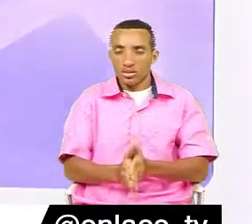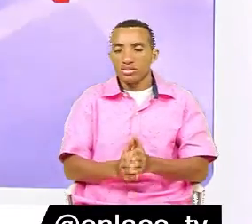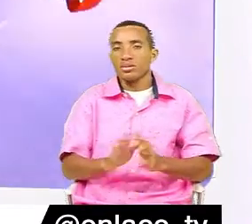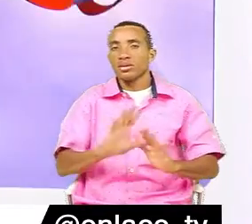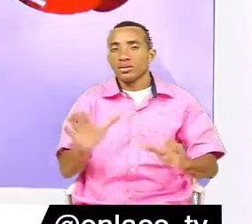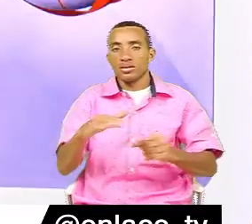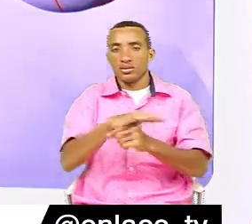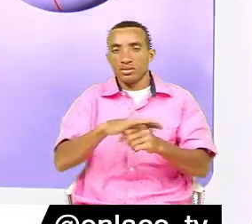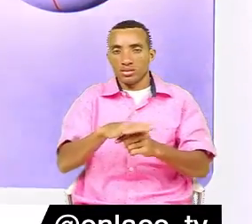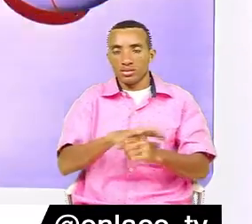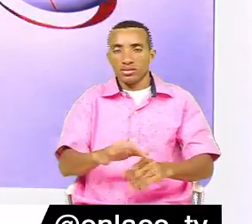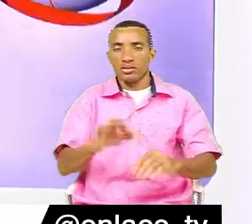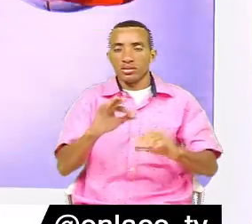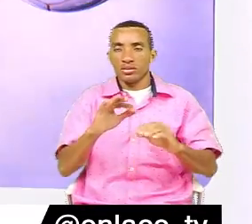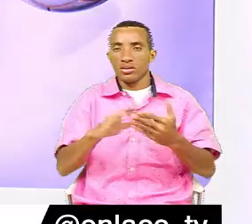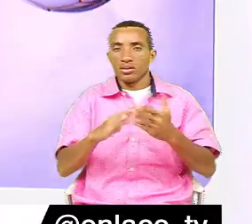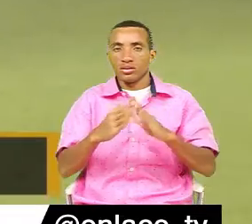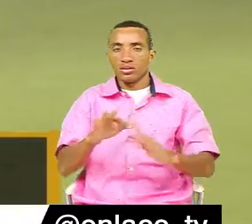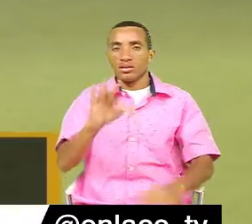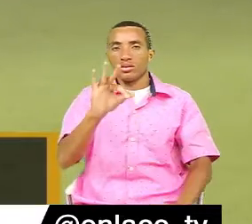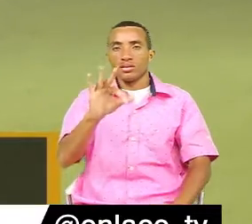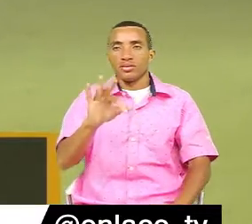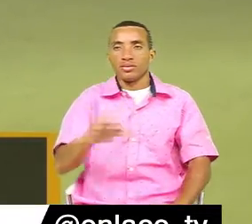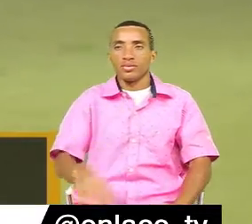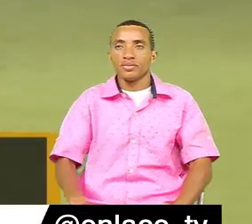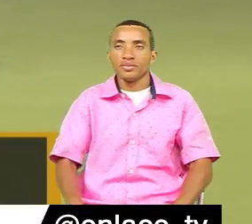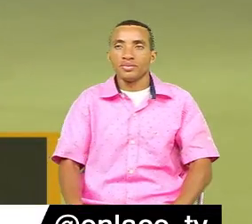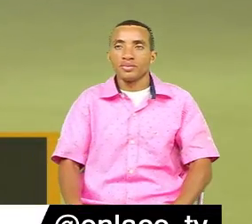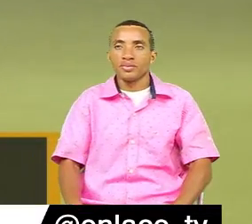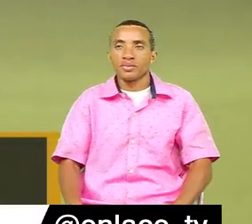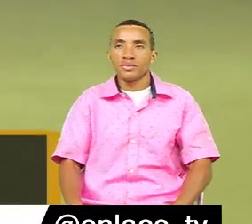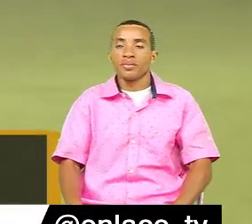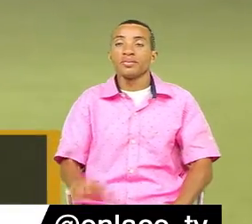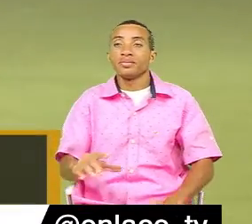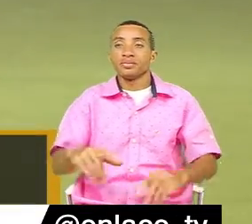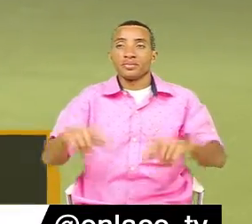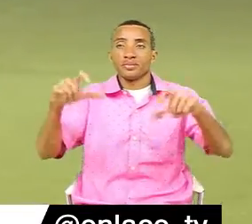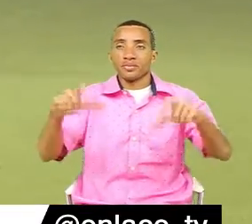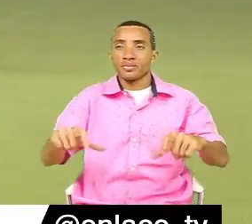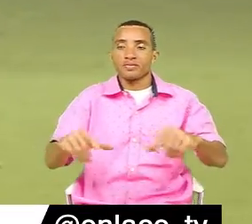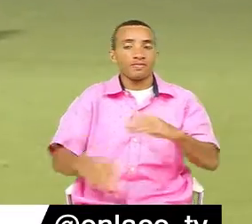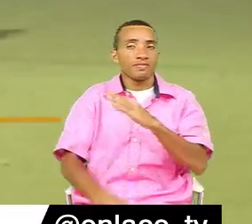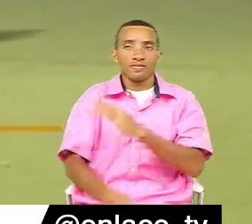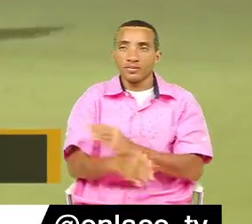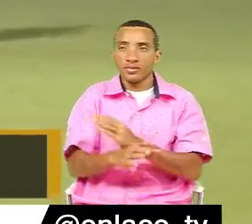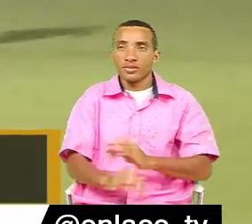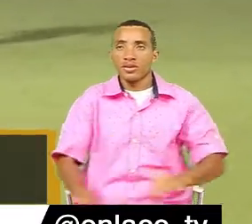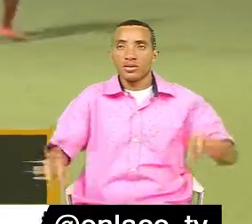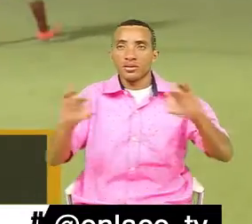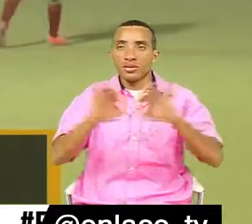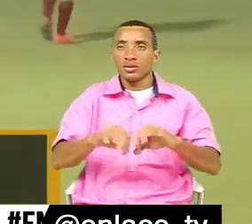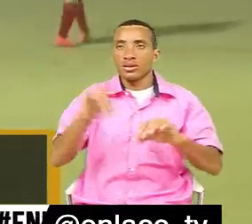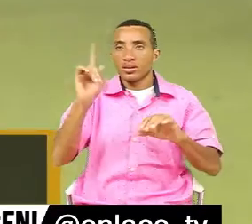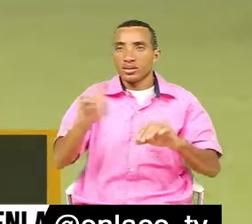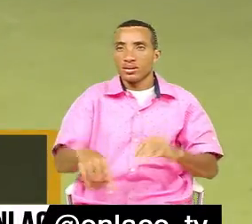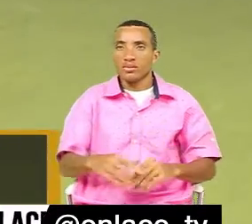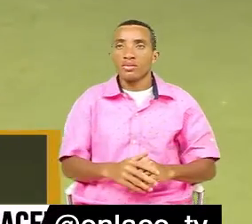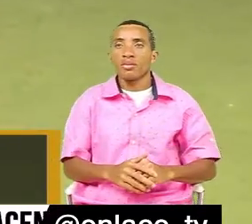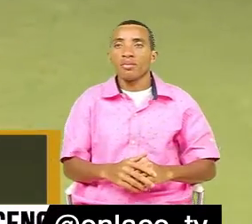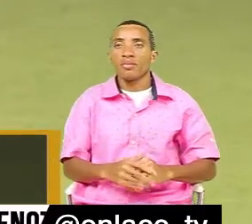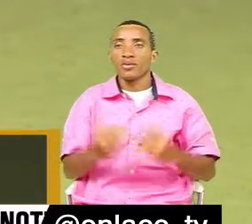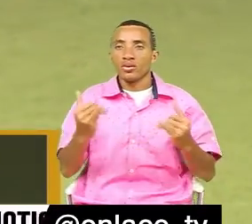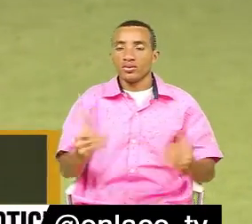3 del Puerto Petrolero. La cancha del barrio La Floresta, de manera constante, es sede de importantes campeonatos locales. Hoy